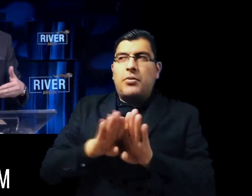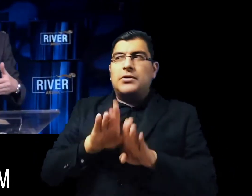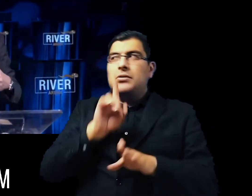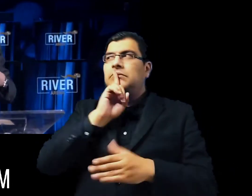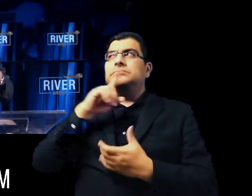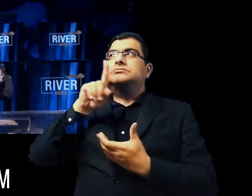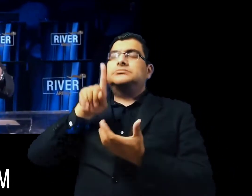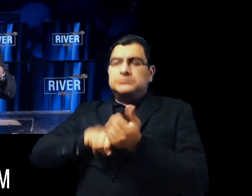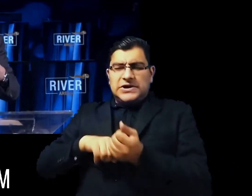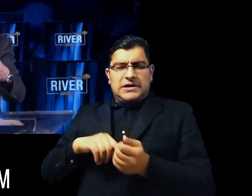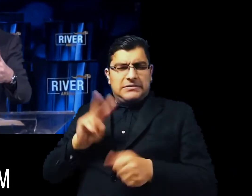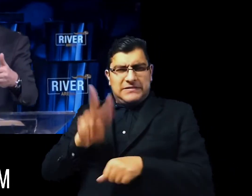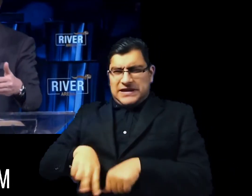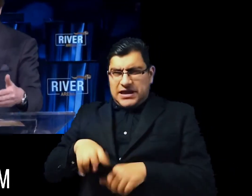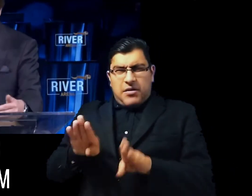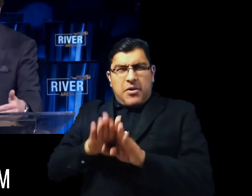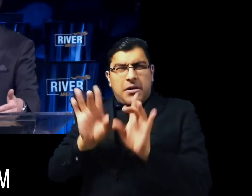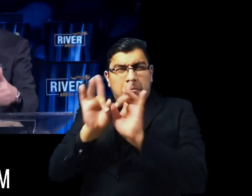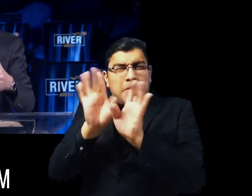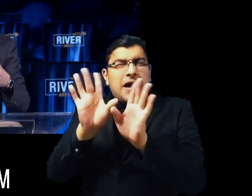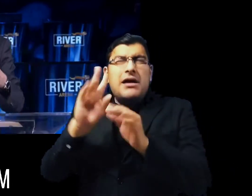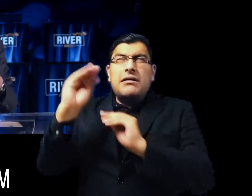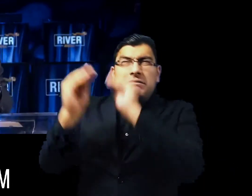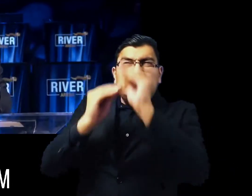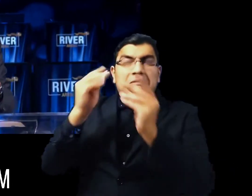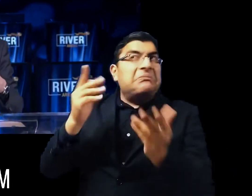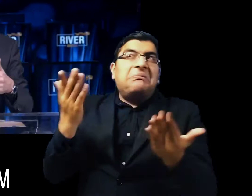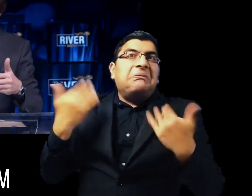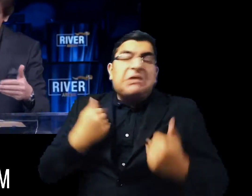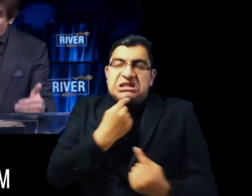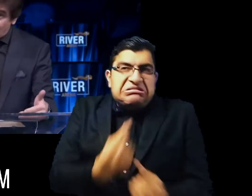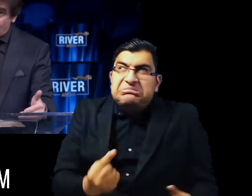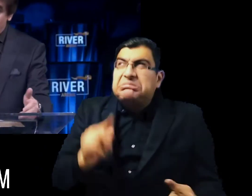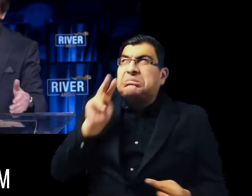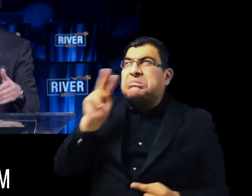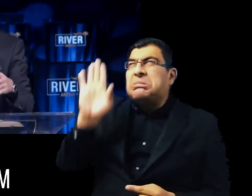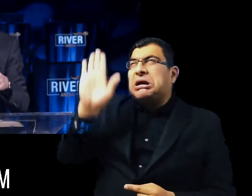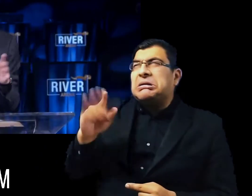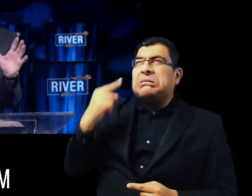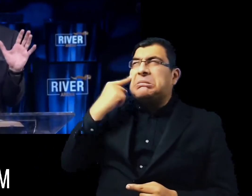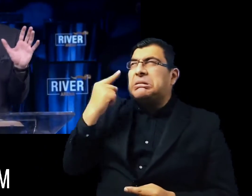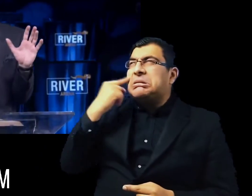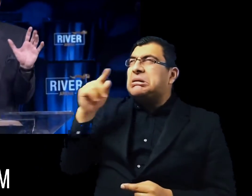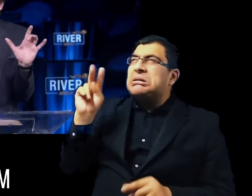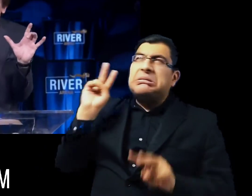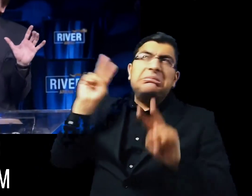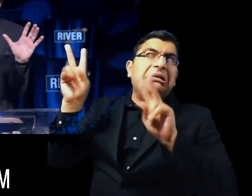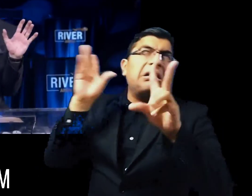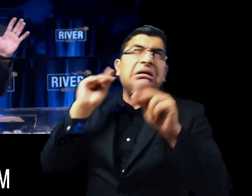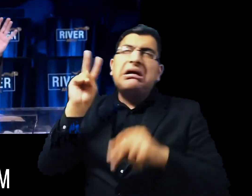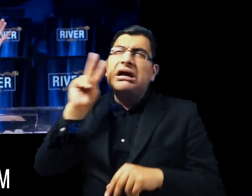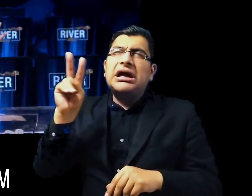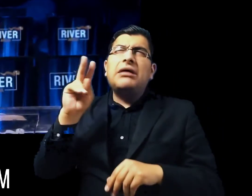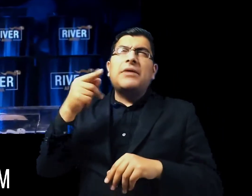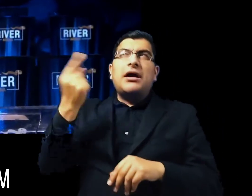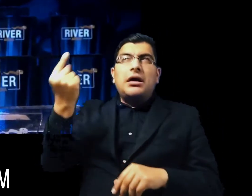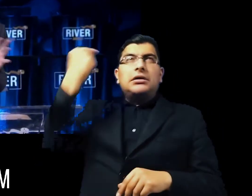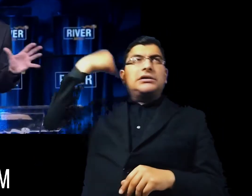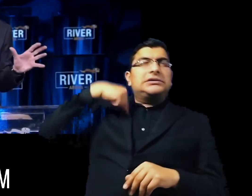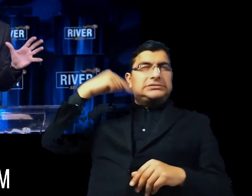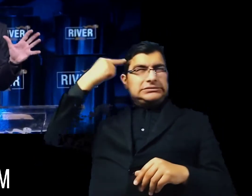y evita que entiendas lo que ocurrió en realidad. Los niños a veces parecen ver y escuchar todo, pero con frecuencia